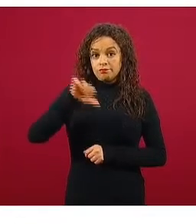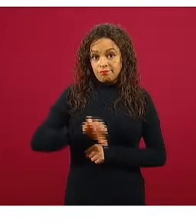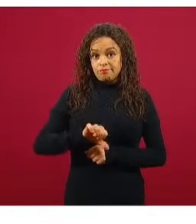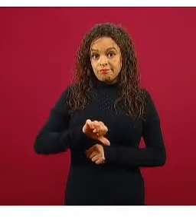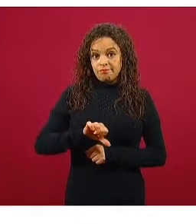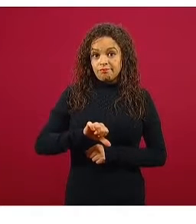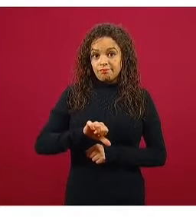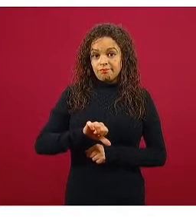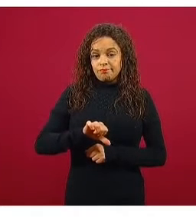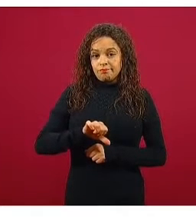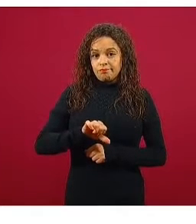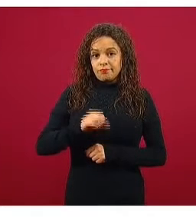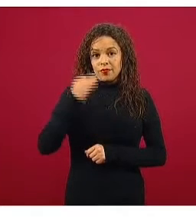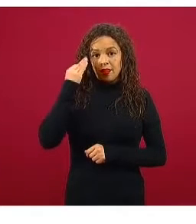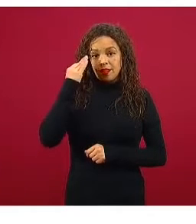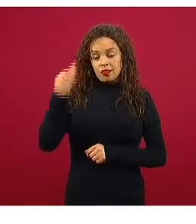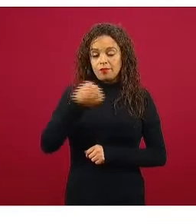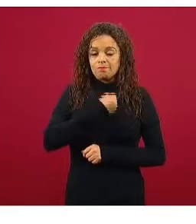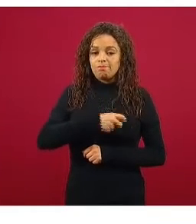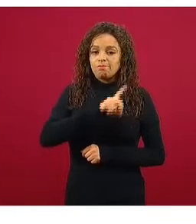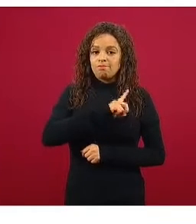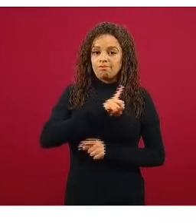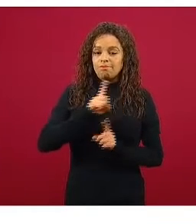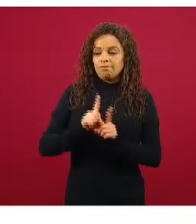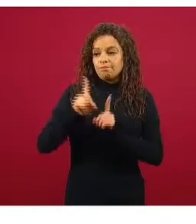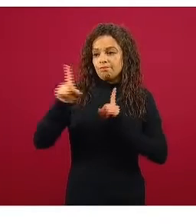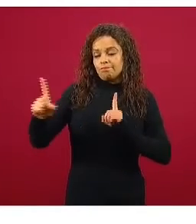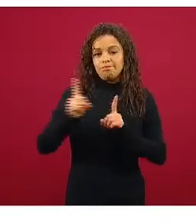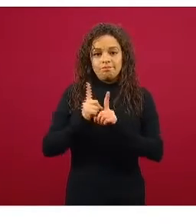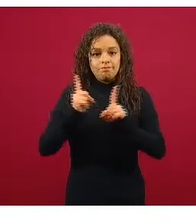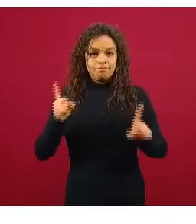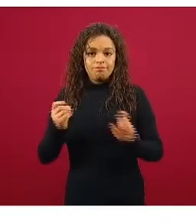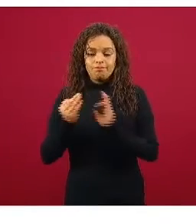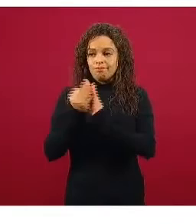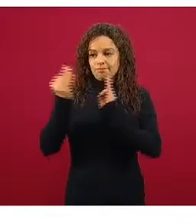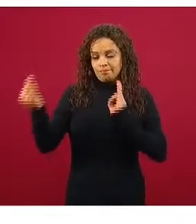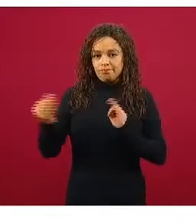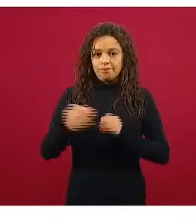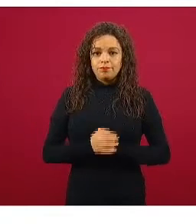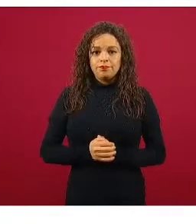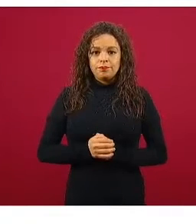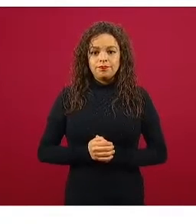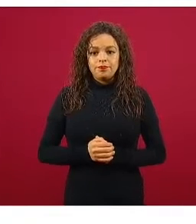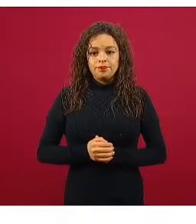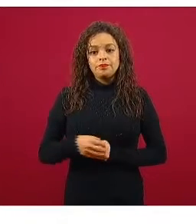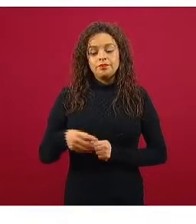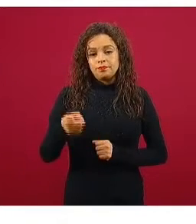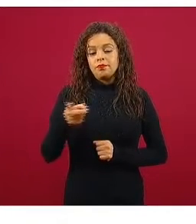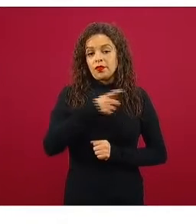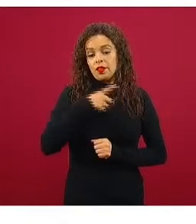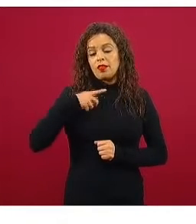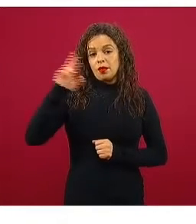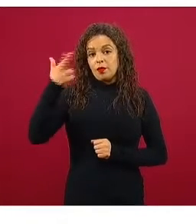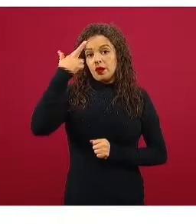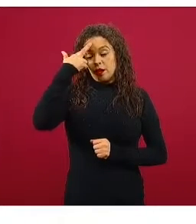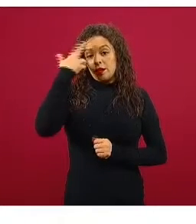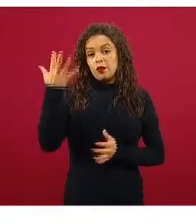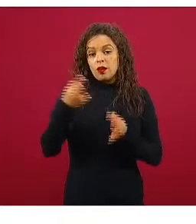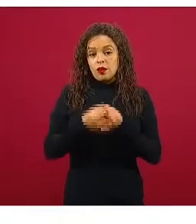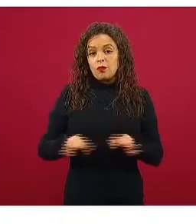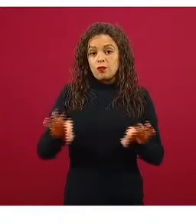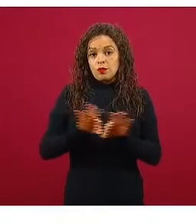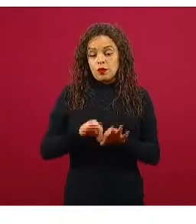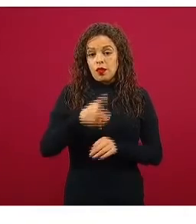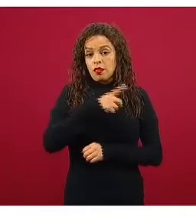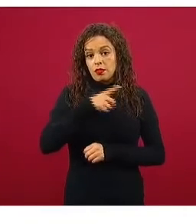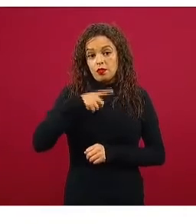Sana Distancia, recordando siempre que la solicitud es el autorresguardo domiciliario